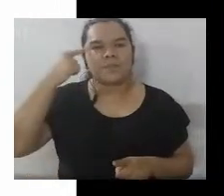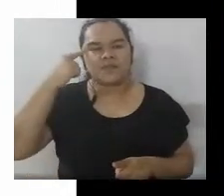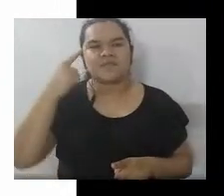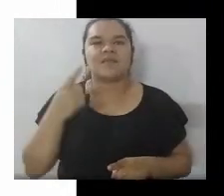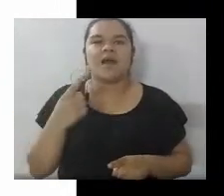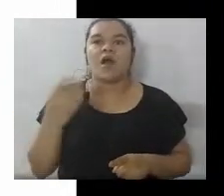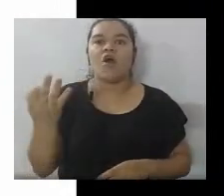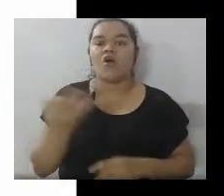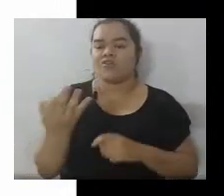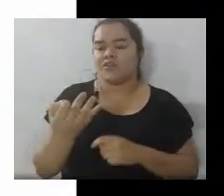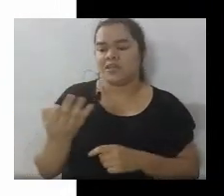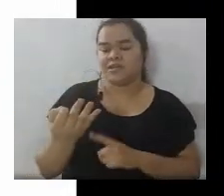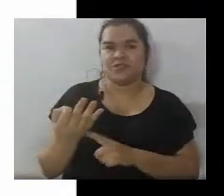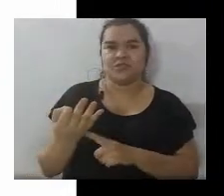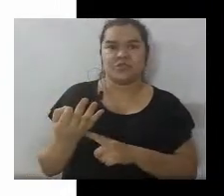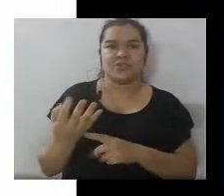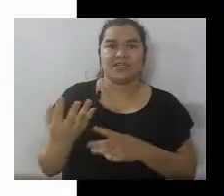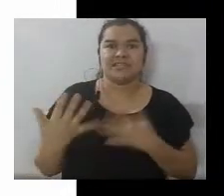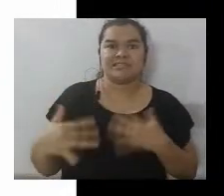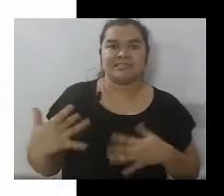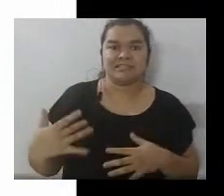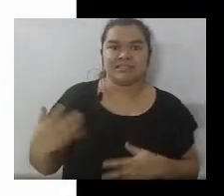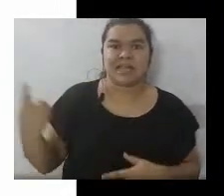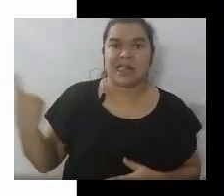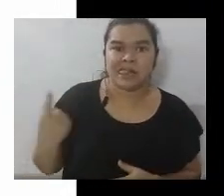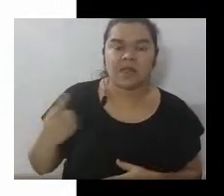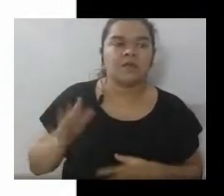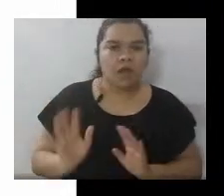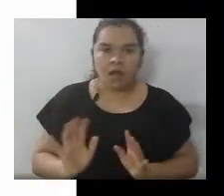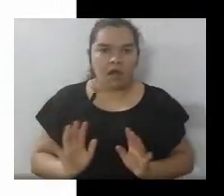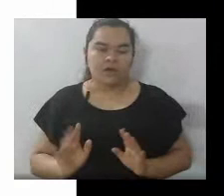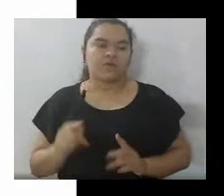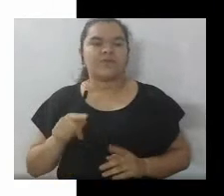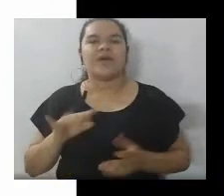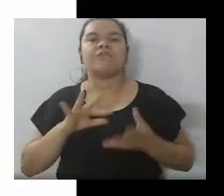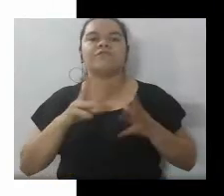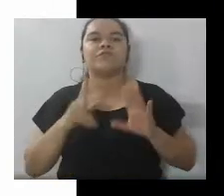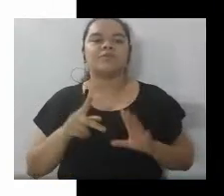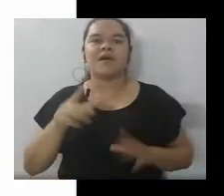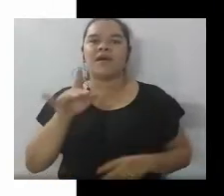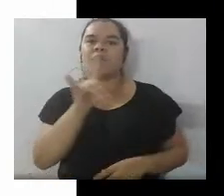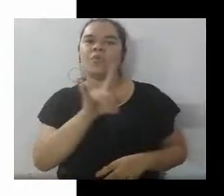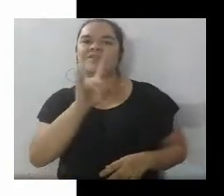del universitario, porque empezamos a ver la universidad ya de otra manera.